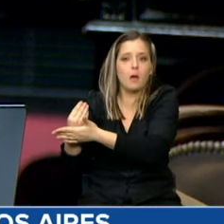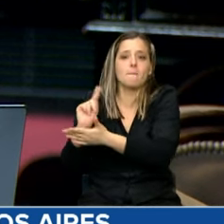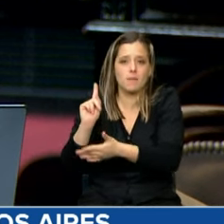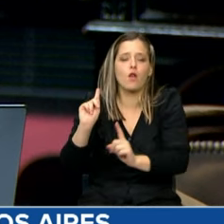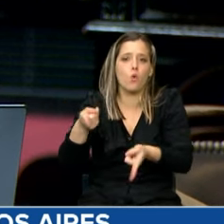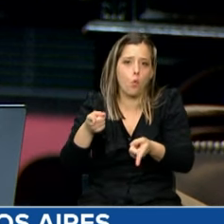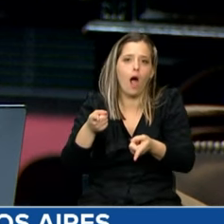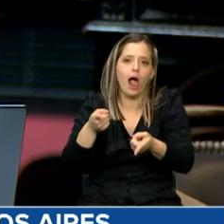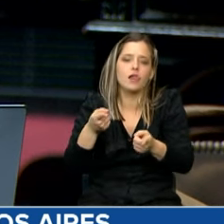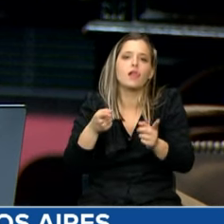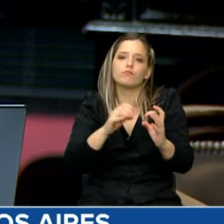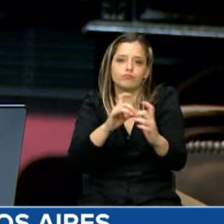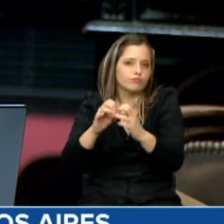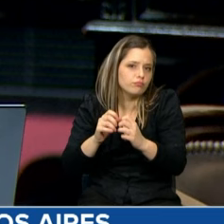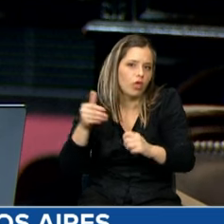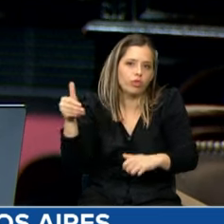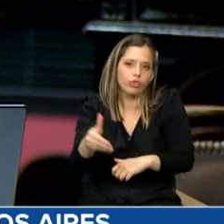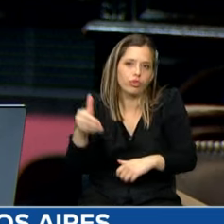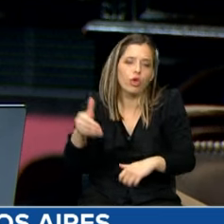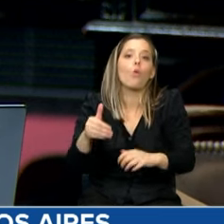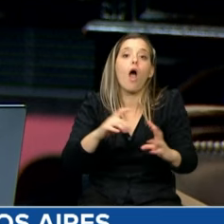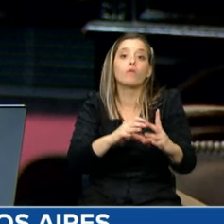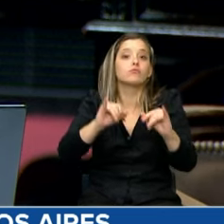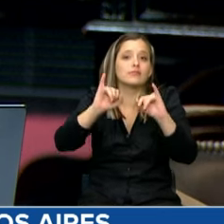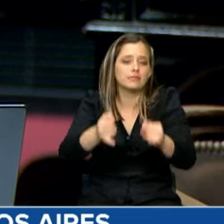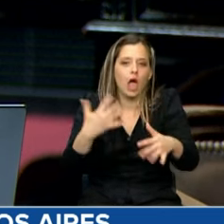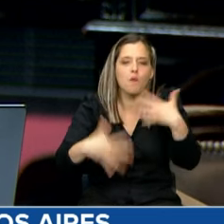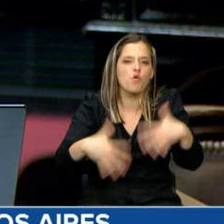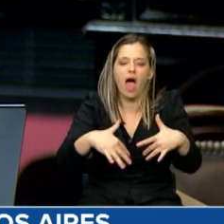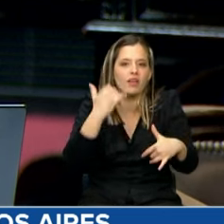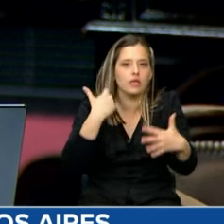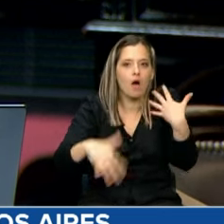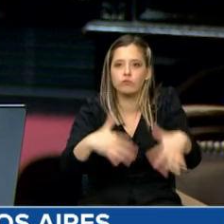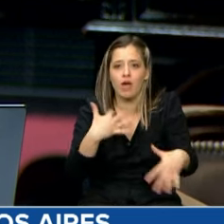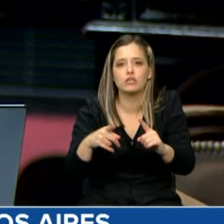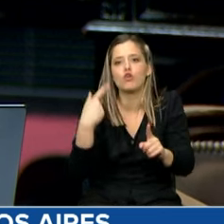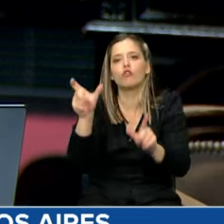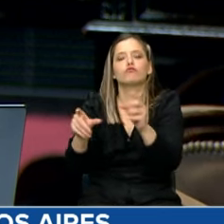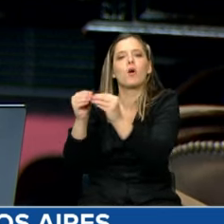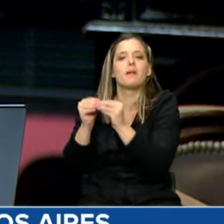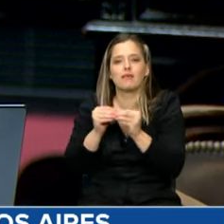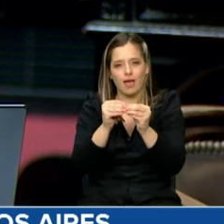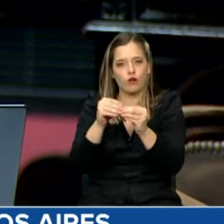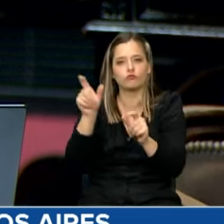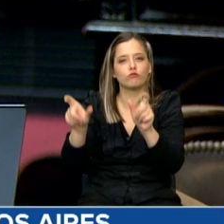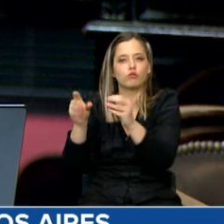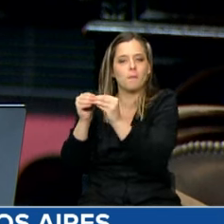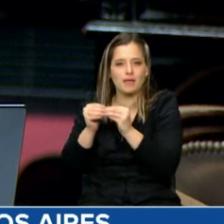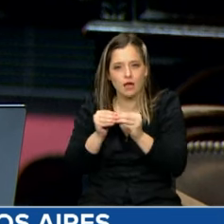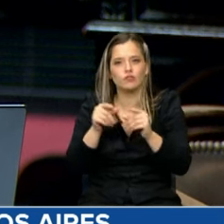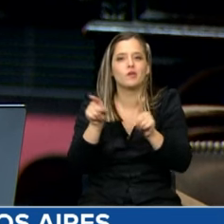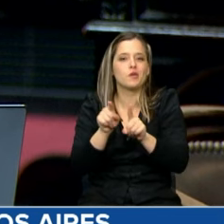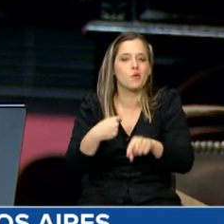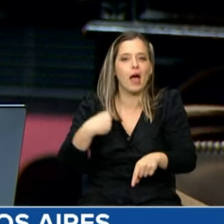bastante el tratamiento y cuando demoró lo hicieron a las apuradas y no es ya lo dijeron otros colegas no es saludable que el